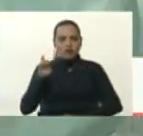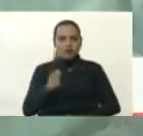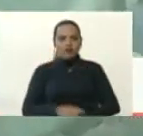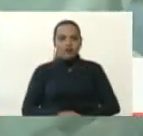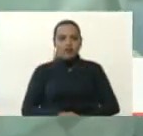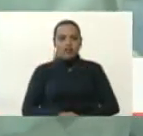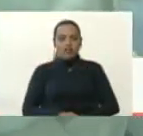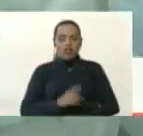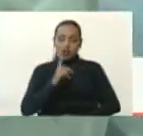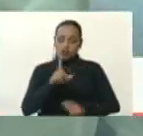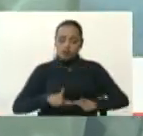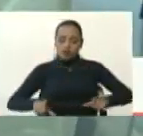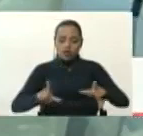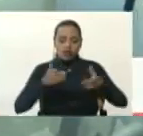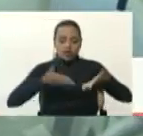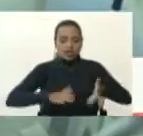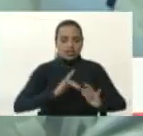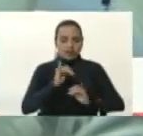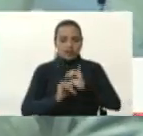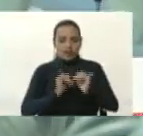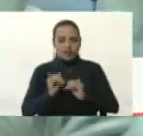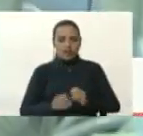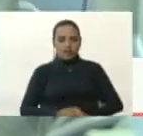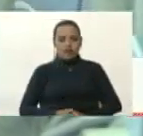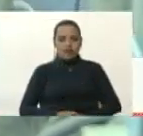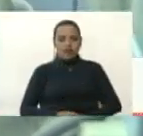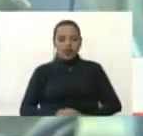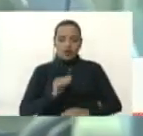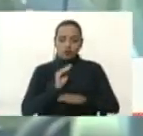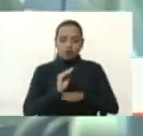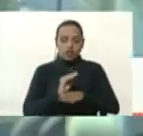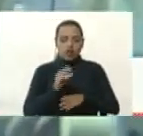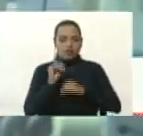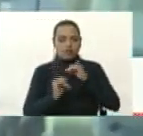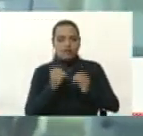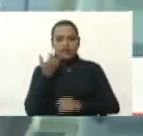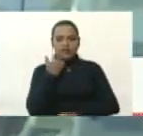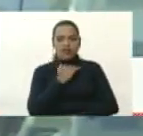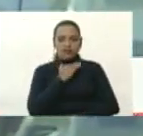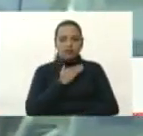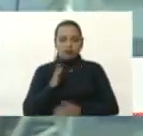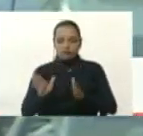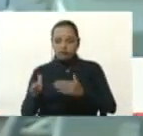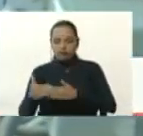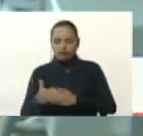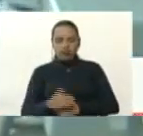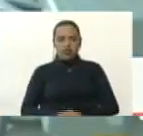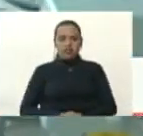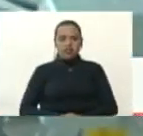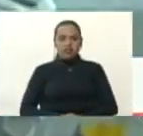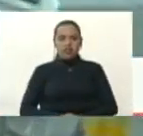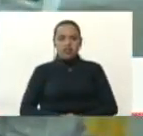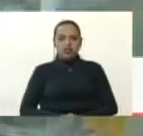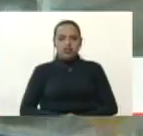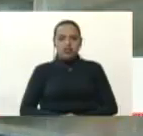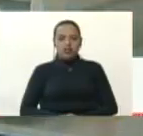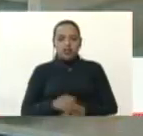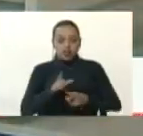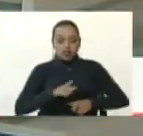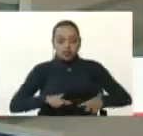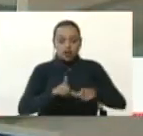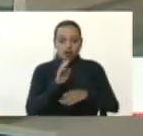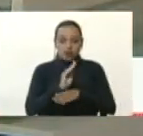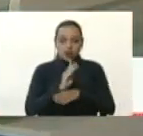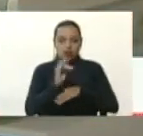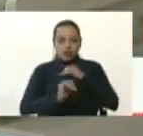RTEN, patológico, el aislamiento y extrahospitalario. La unidad de cuidados intensivos neonatal, que es donde nos encontramos en este